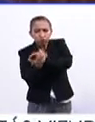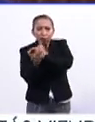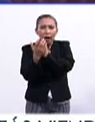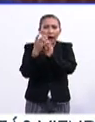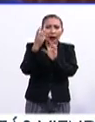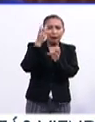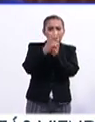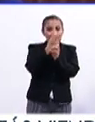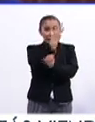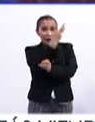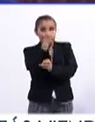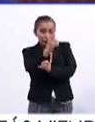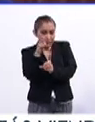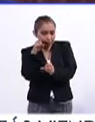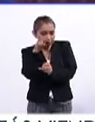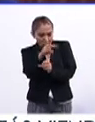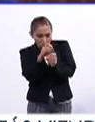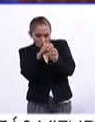y